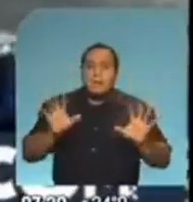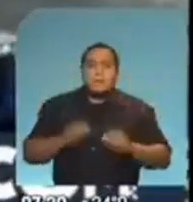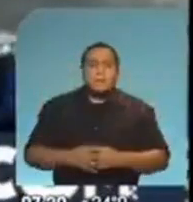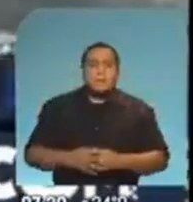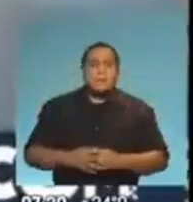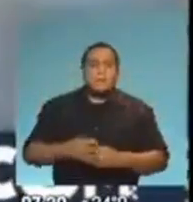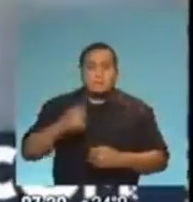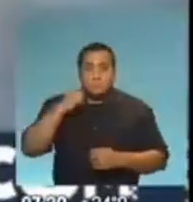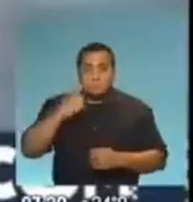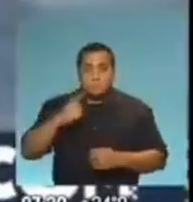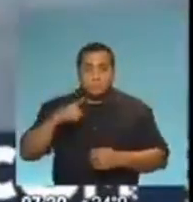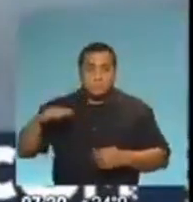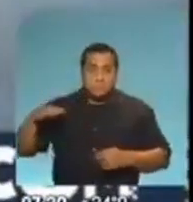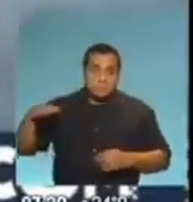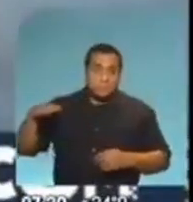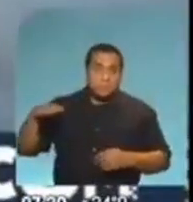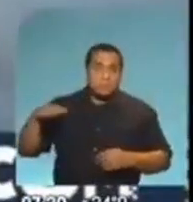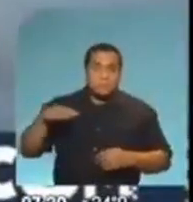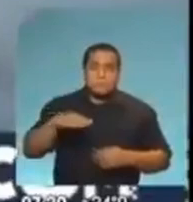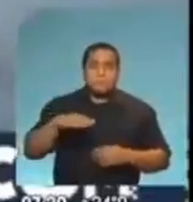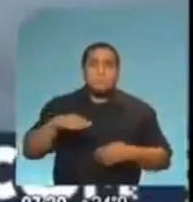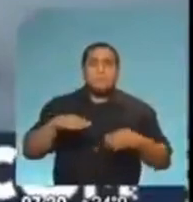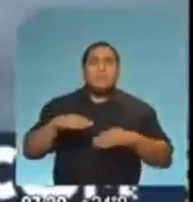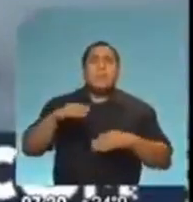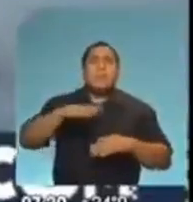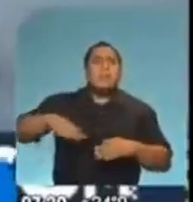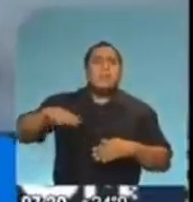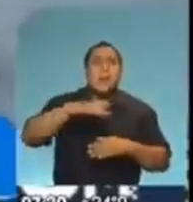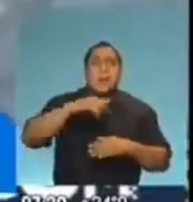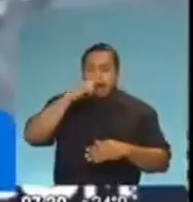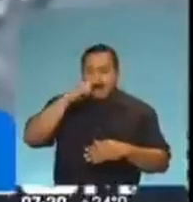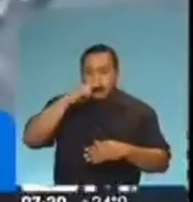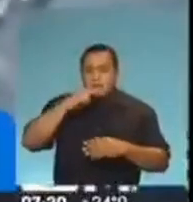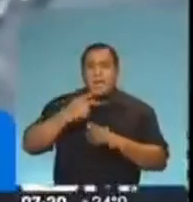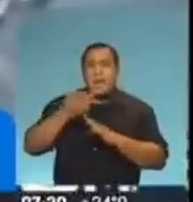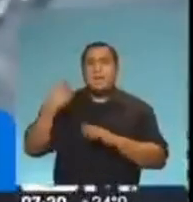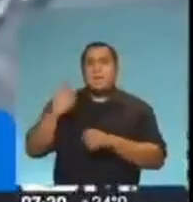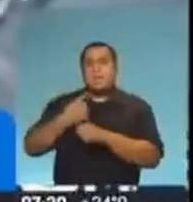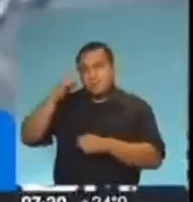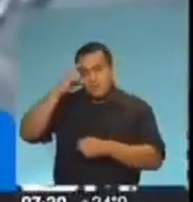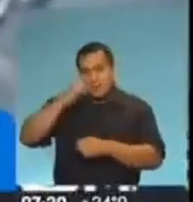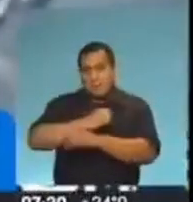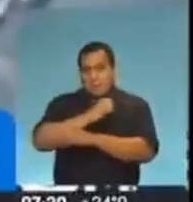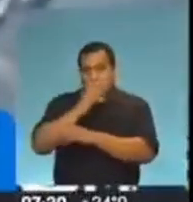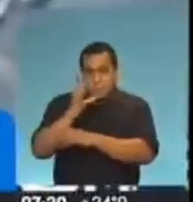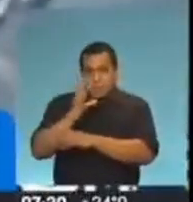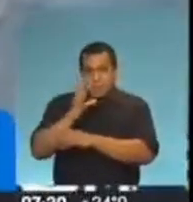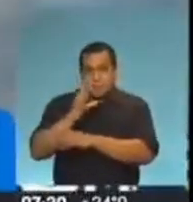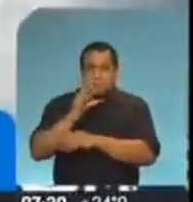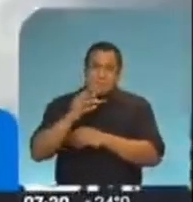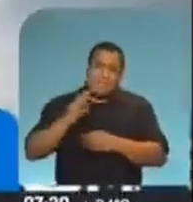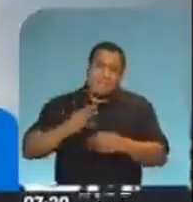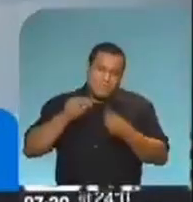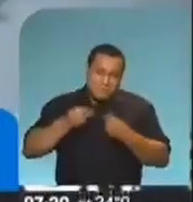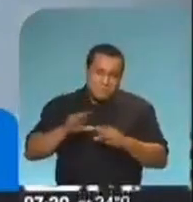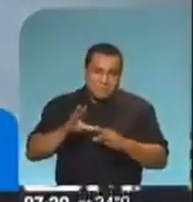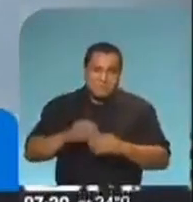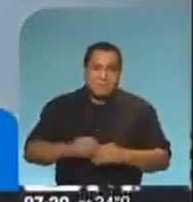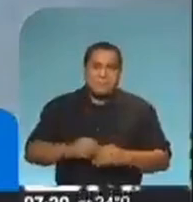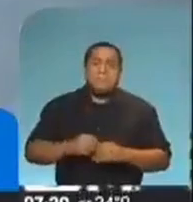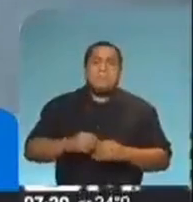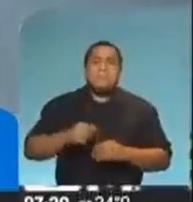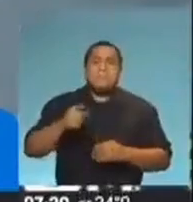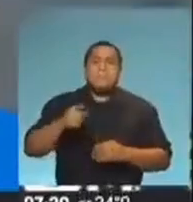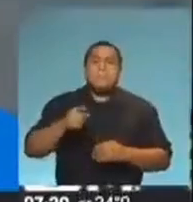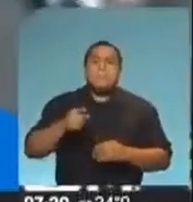hechos concretos los que sucedieron en la Ciudad de La Plata en la madrugada del 1 de enero, en el inicio del año, que comprometen a,